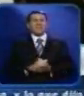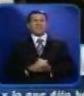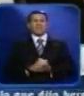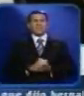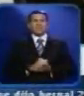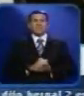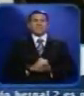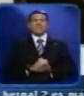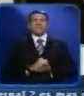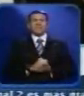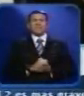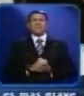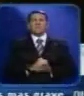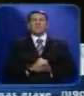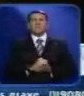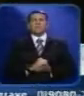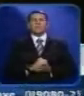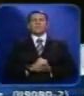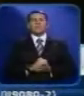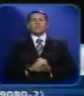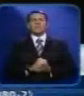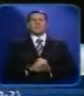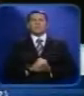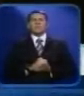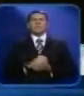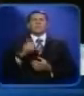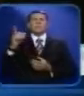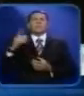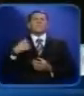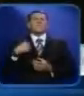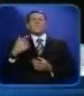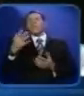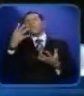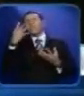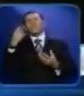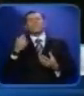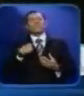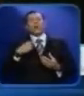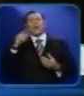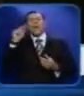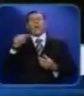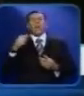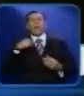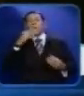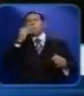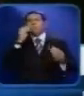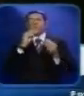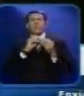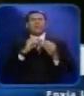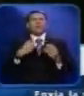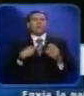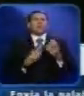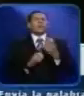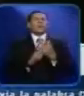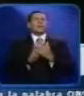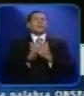amor mío, porque allí lo besé y creció mi